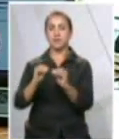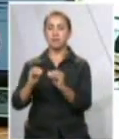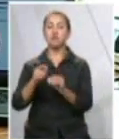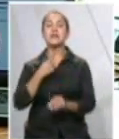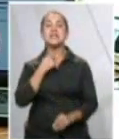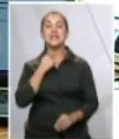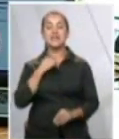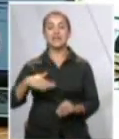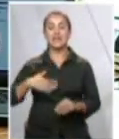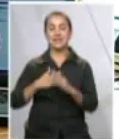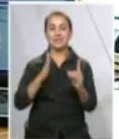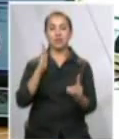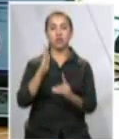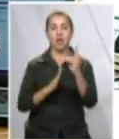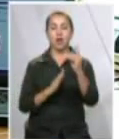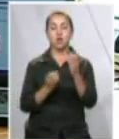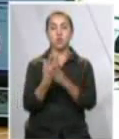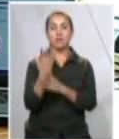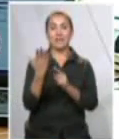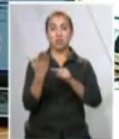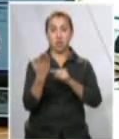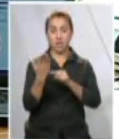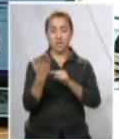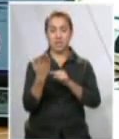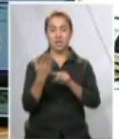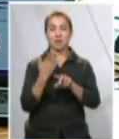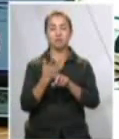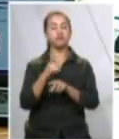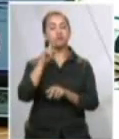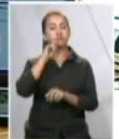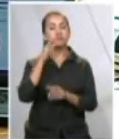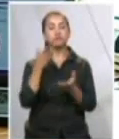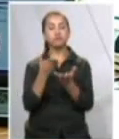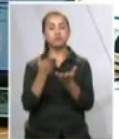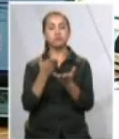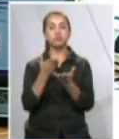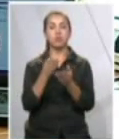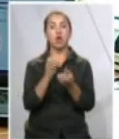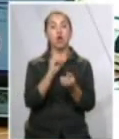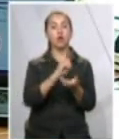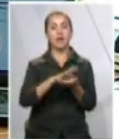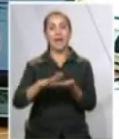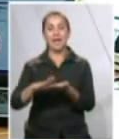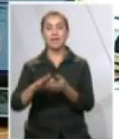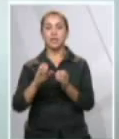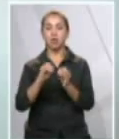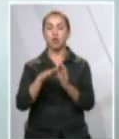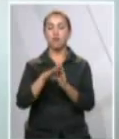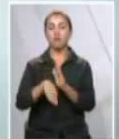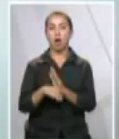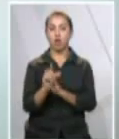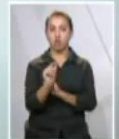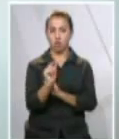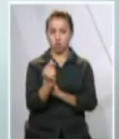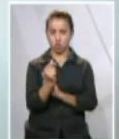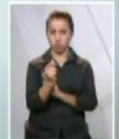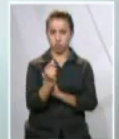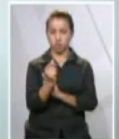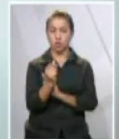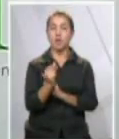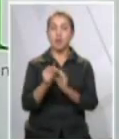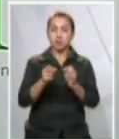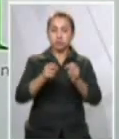por desarrollar tecnología que tiene la característica de ser o gratuita o de bajo costo. Fue creciendo y